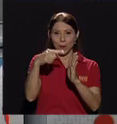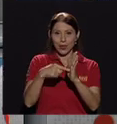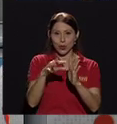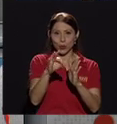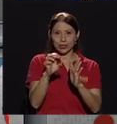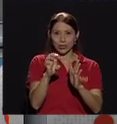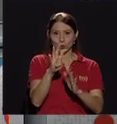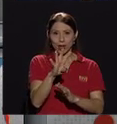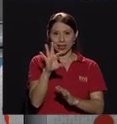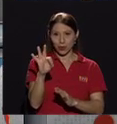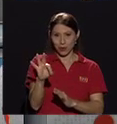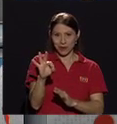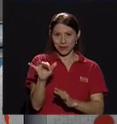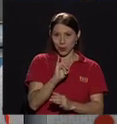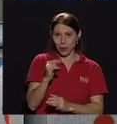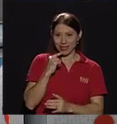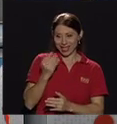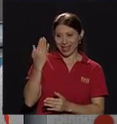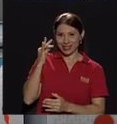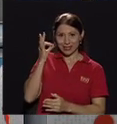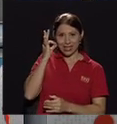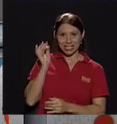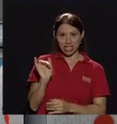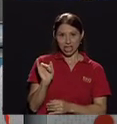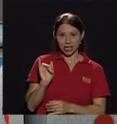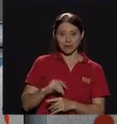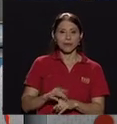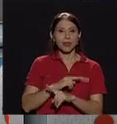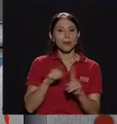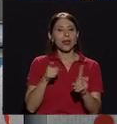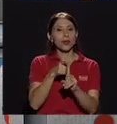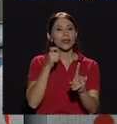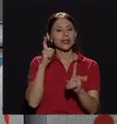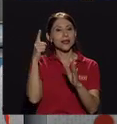como señalaba Gendry. Pero desde